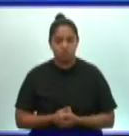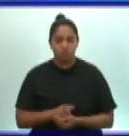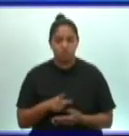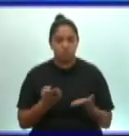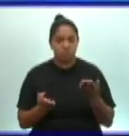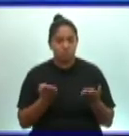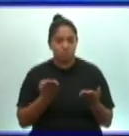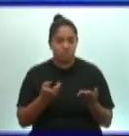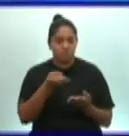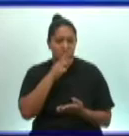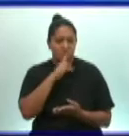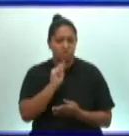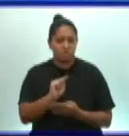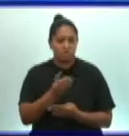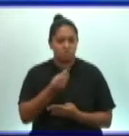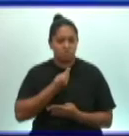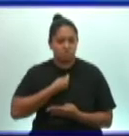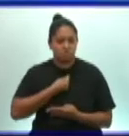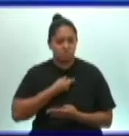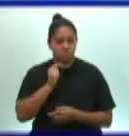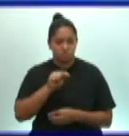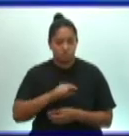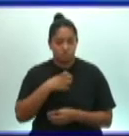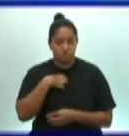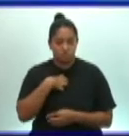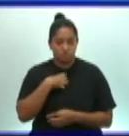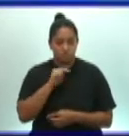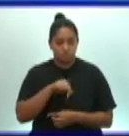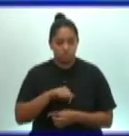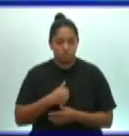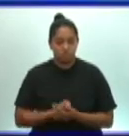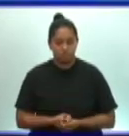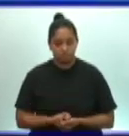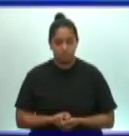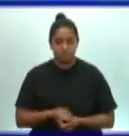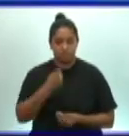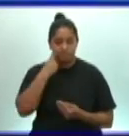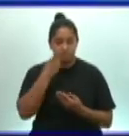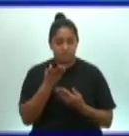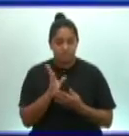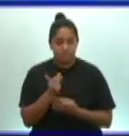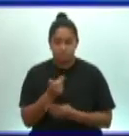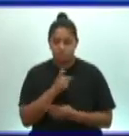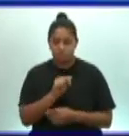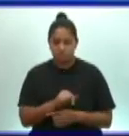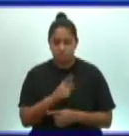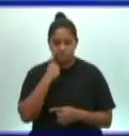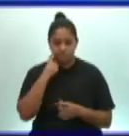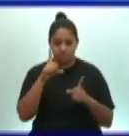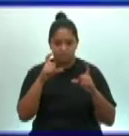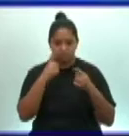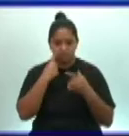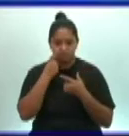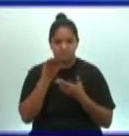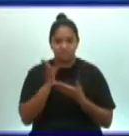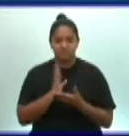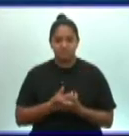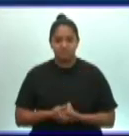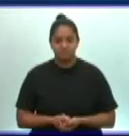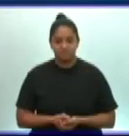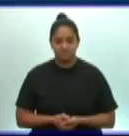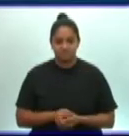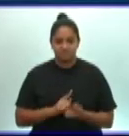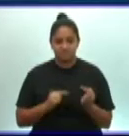comparando los resultados que ustedes obtuvieron con los que yo les traigo propuestos. Veamos entonces rápidamente en la siguiente diapositiva. Bueno, la